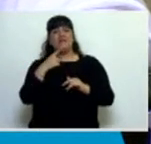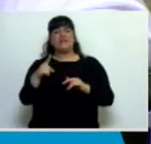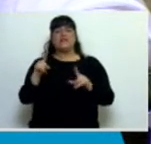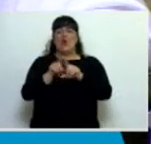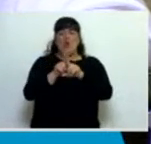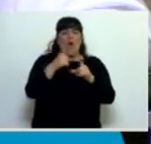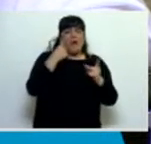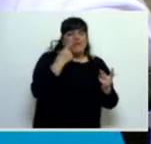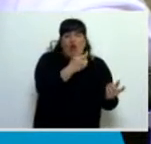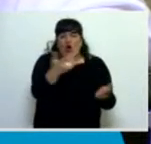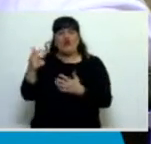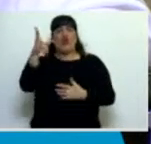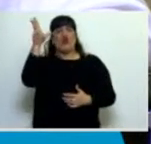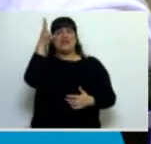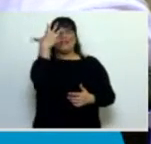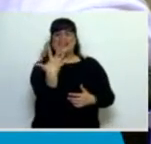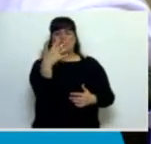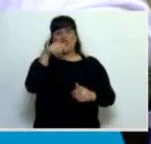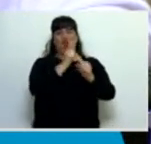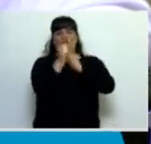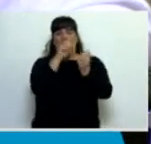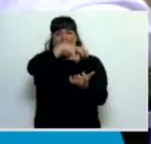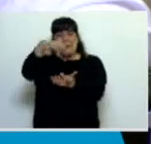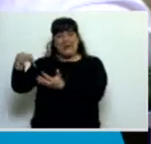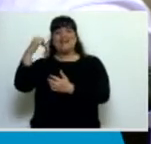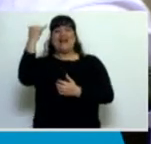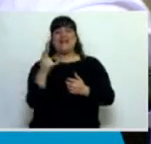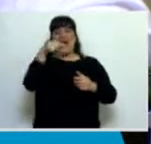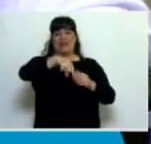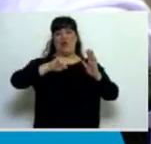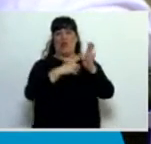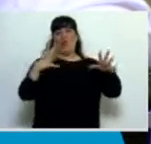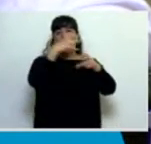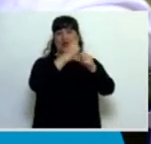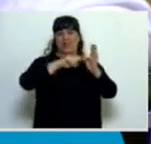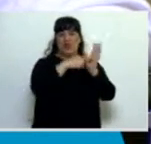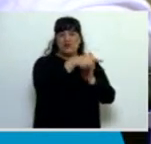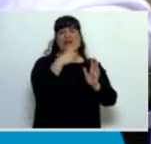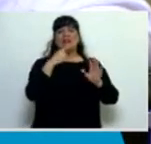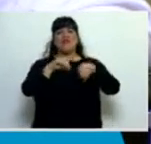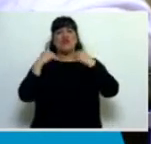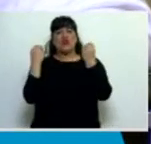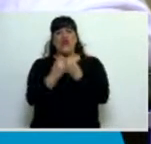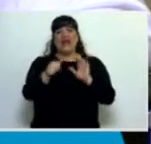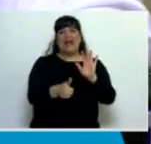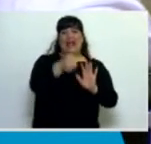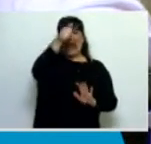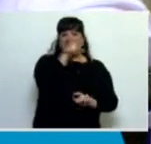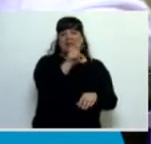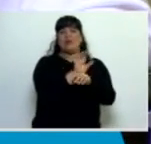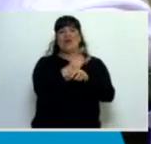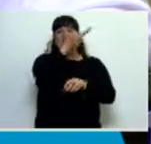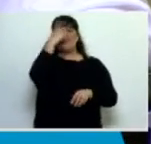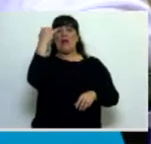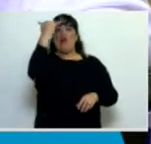relevamiento de las 85 empresas que cotizan en la Bolsa de Comercio de Buenos Aires, concluyó que aquellas ganancias en las que el Estado